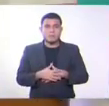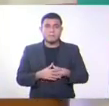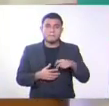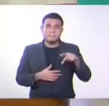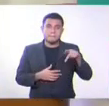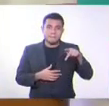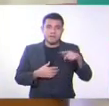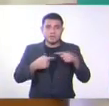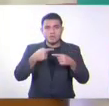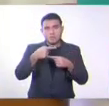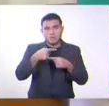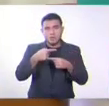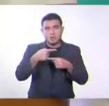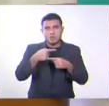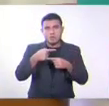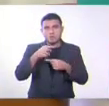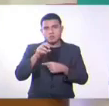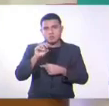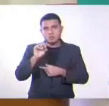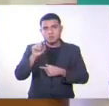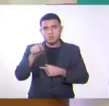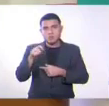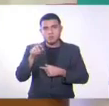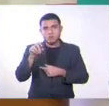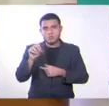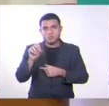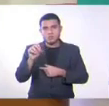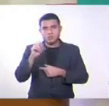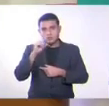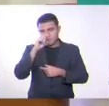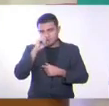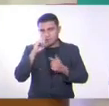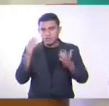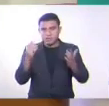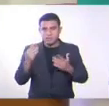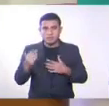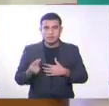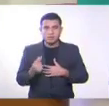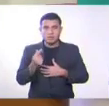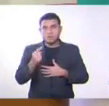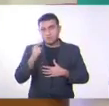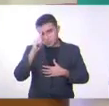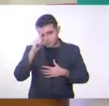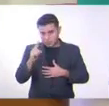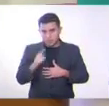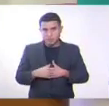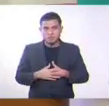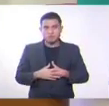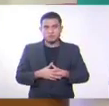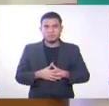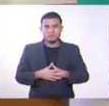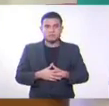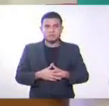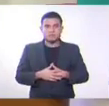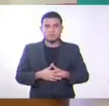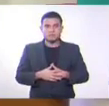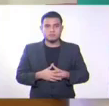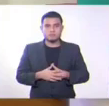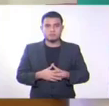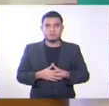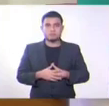al punto 0,0? Para hacerlo más fácil. Ajá, o sea, para agarrar una idea y luego pasar a